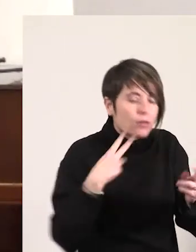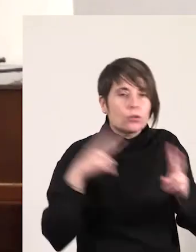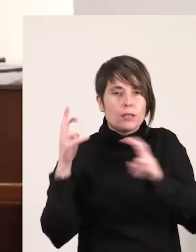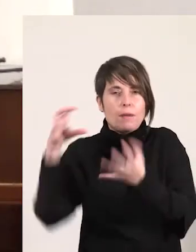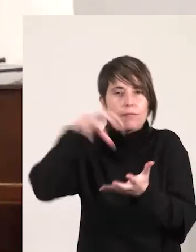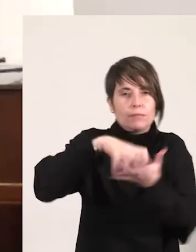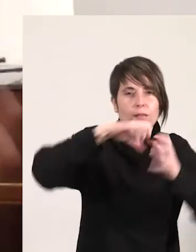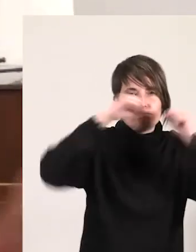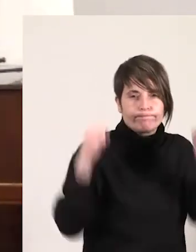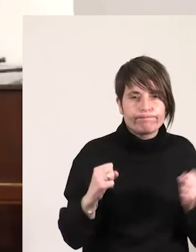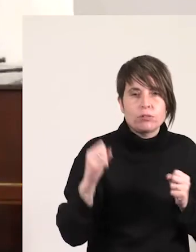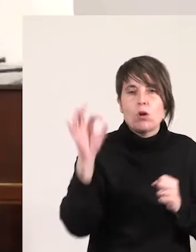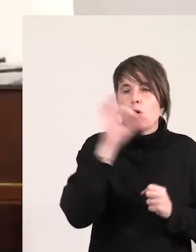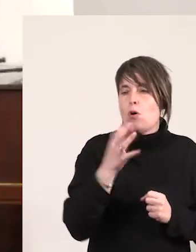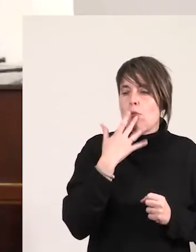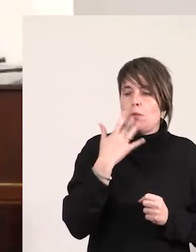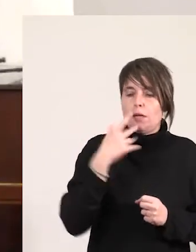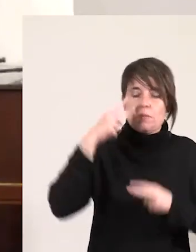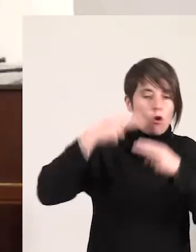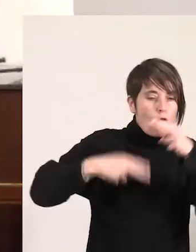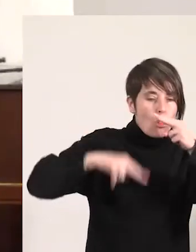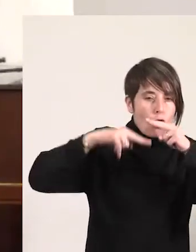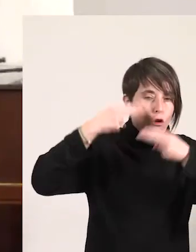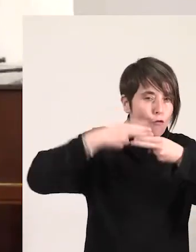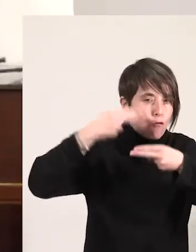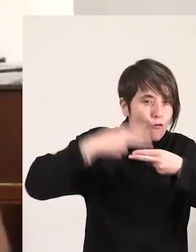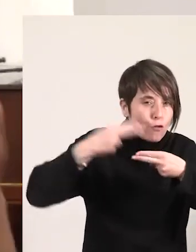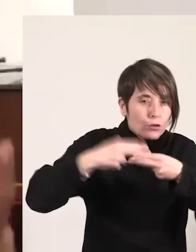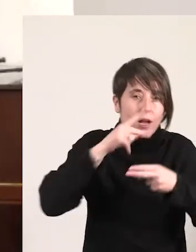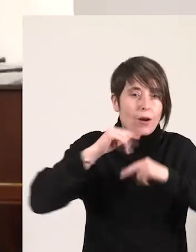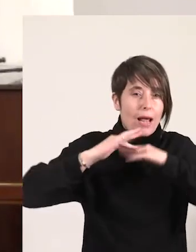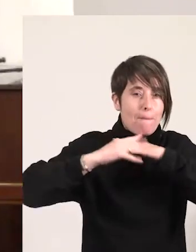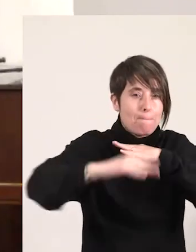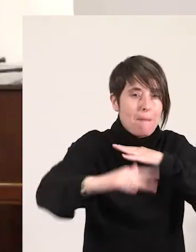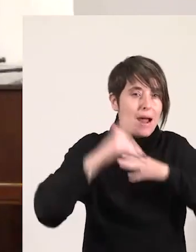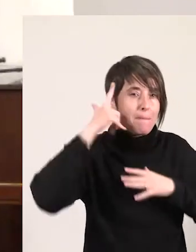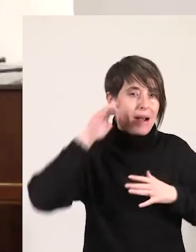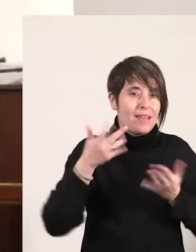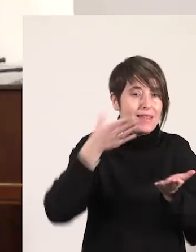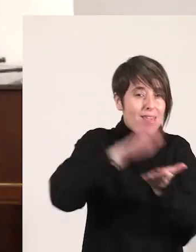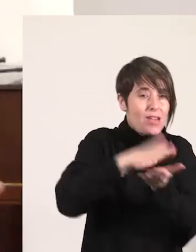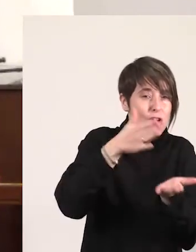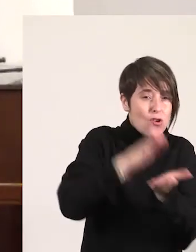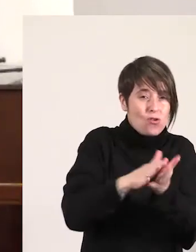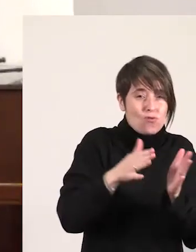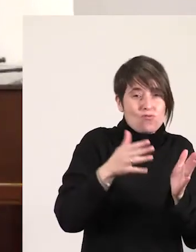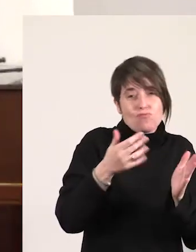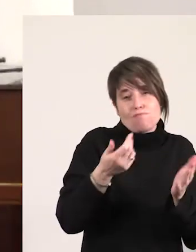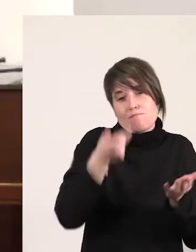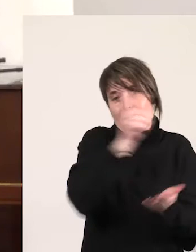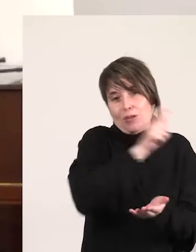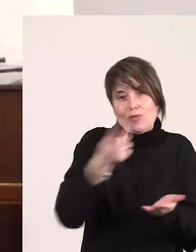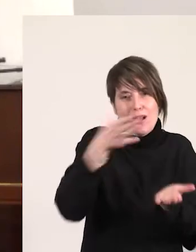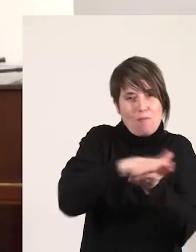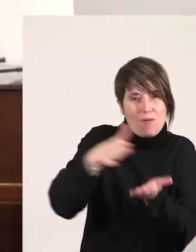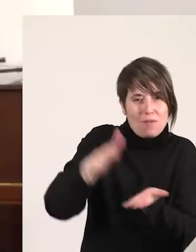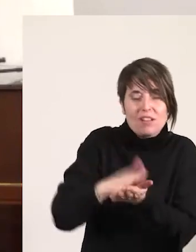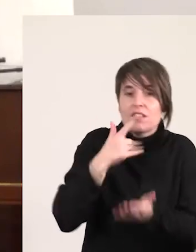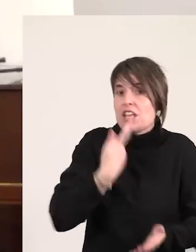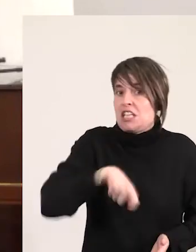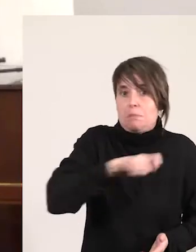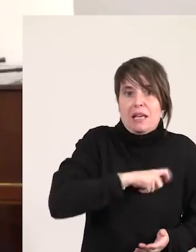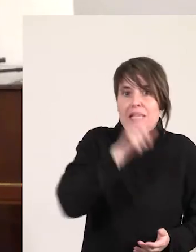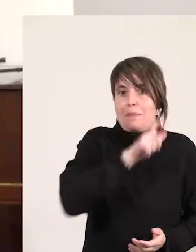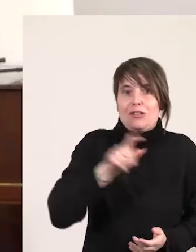identificaciones por perfil racial, el tema de los CIEs, que es una barbaridad, mirar el tema de la frontera sur, que el Mediterráneo se ha convertido en una tumba, y no como